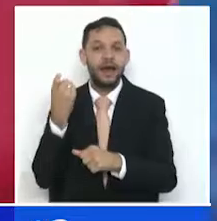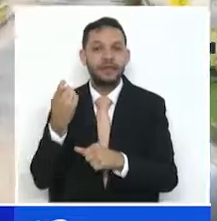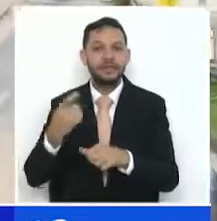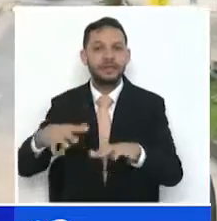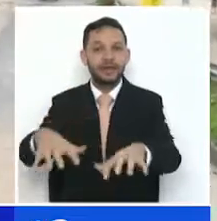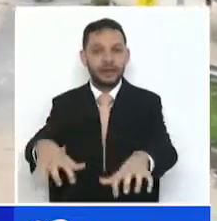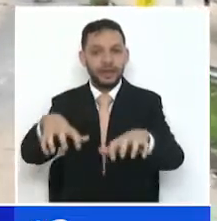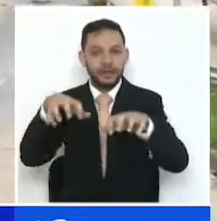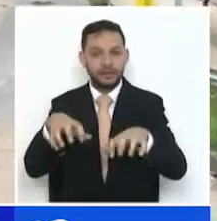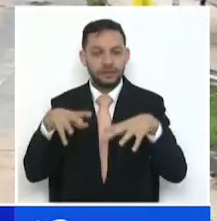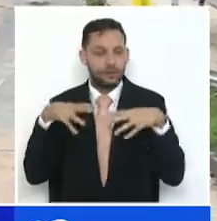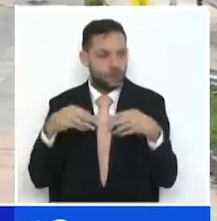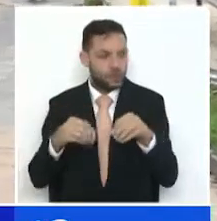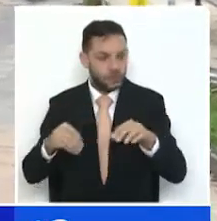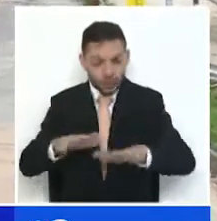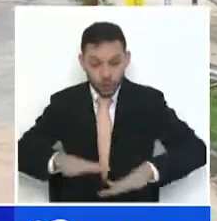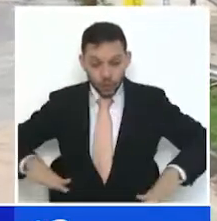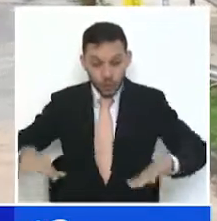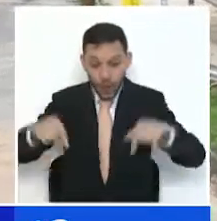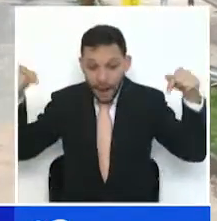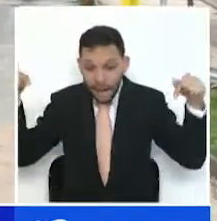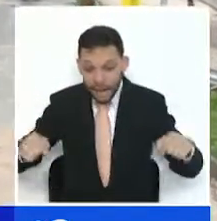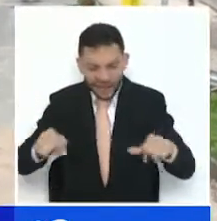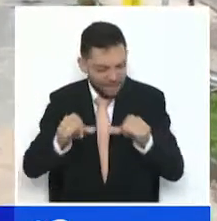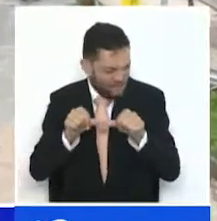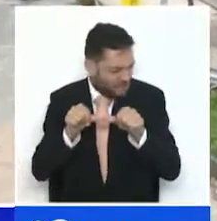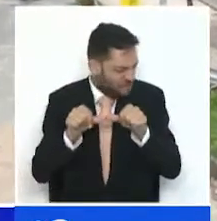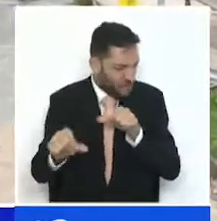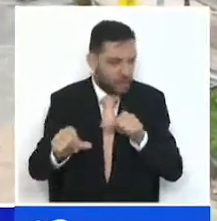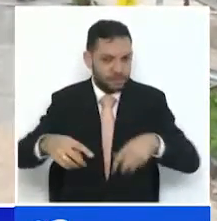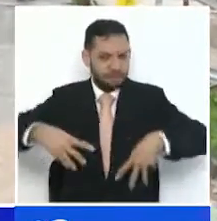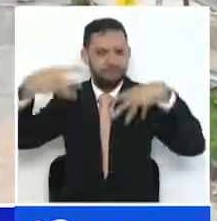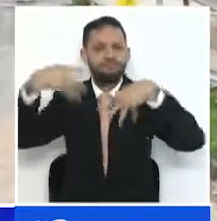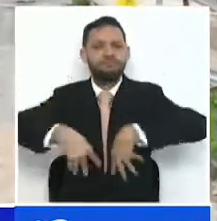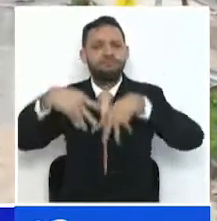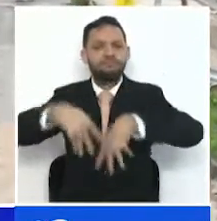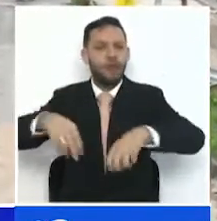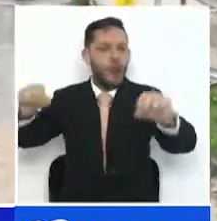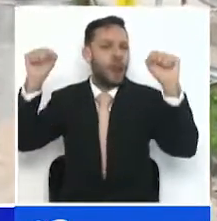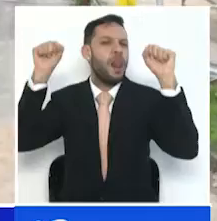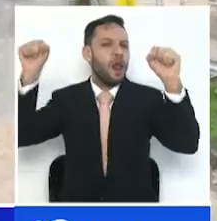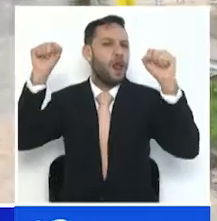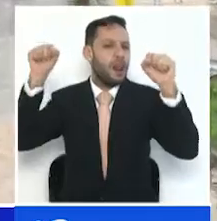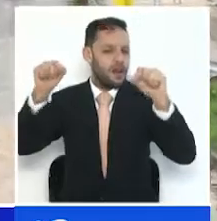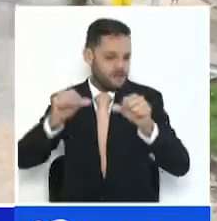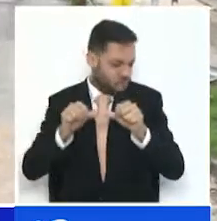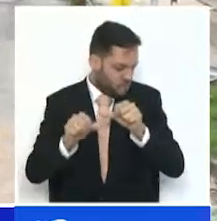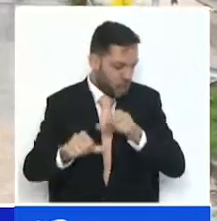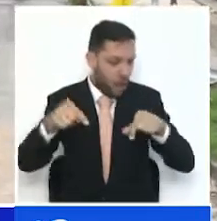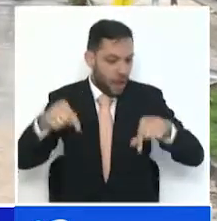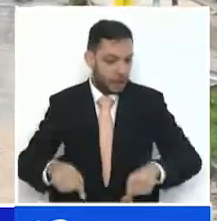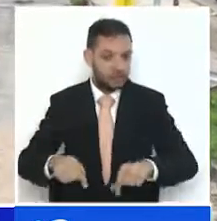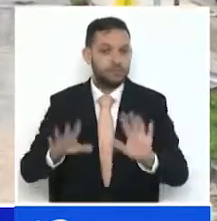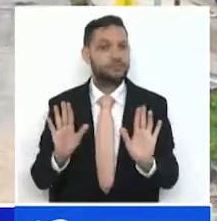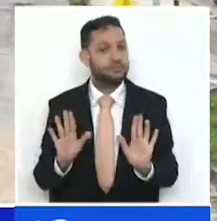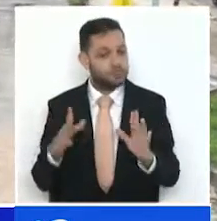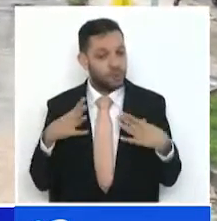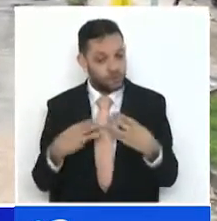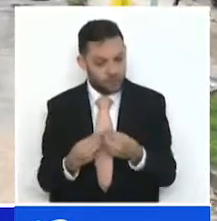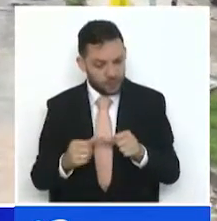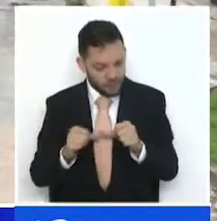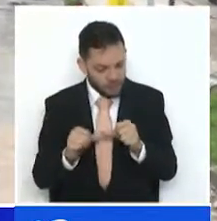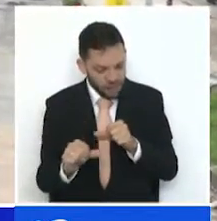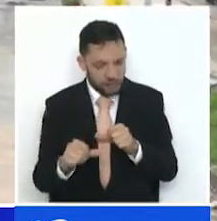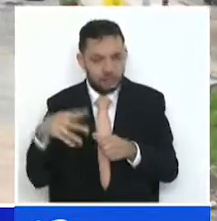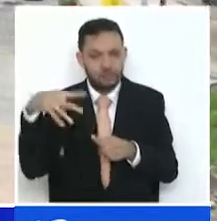decidió declarar este punto como permanente de manifestación popular y pacífica, porque si hay